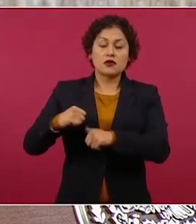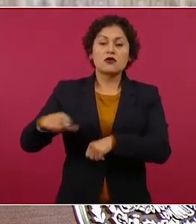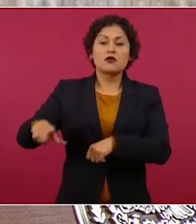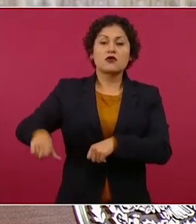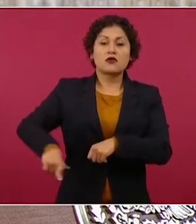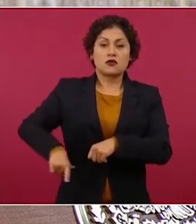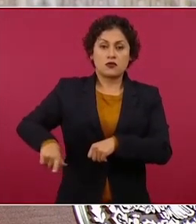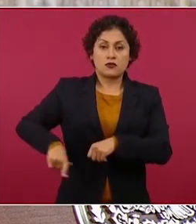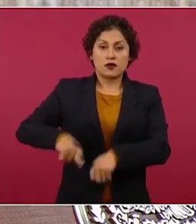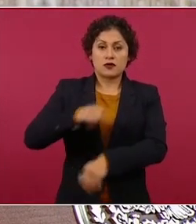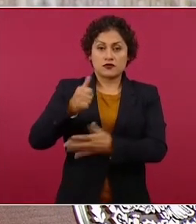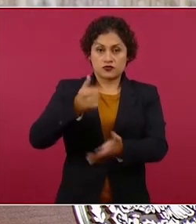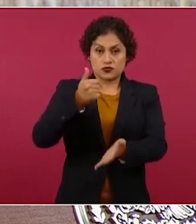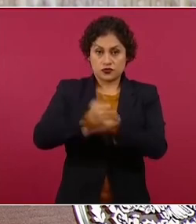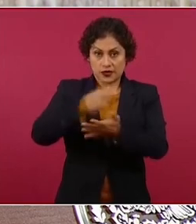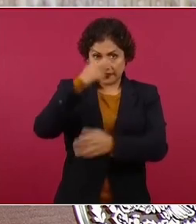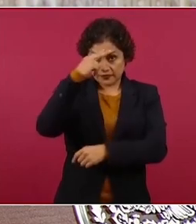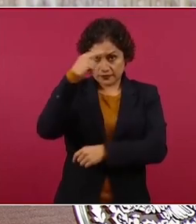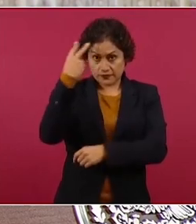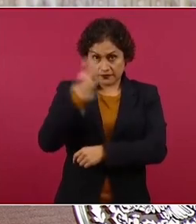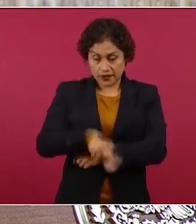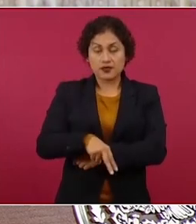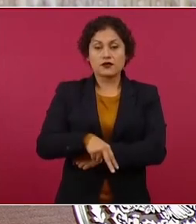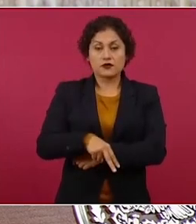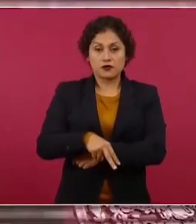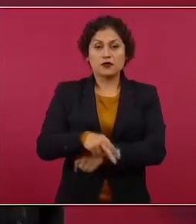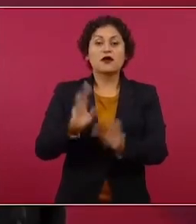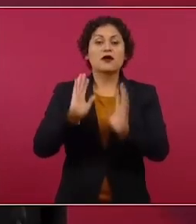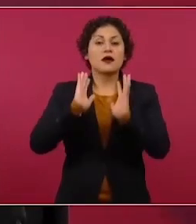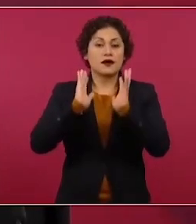de México y ya tiene